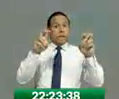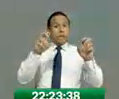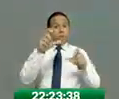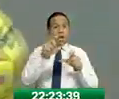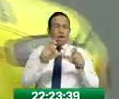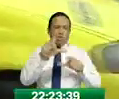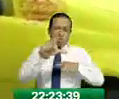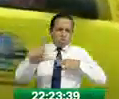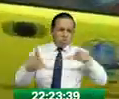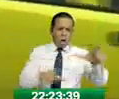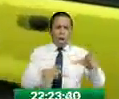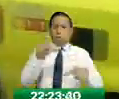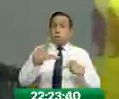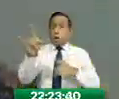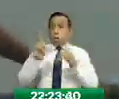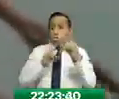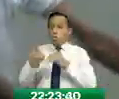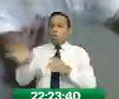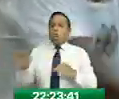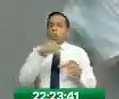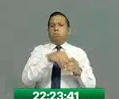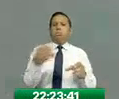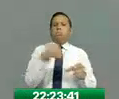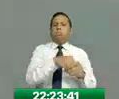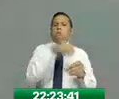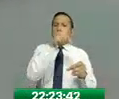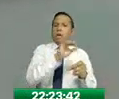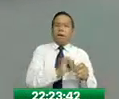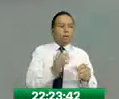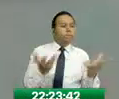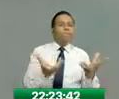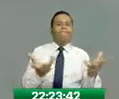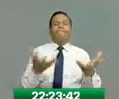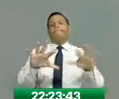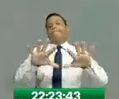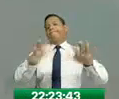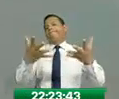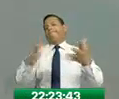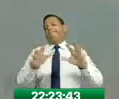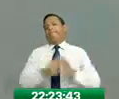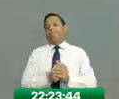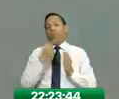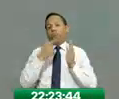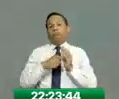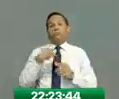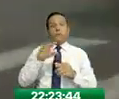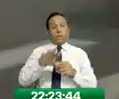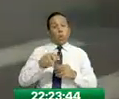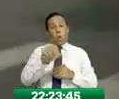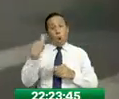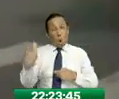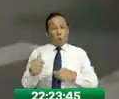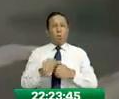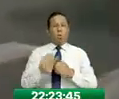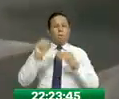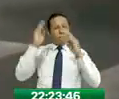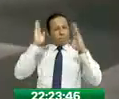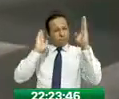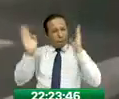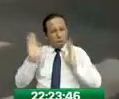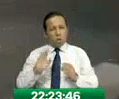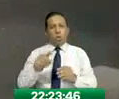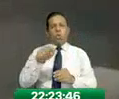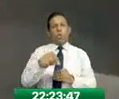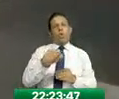Los cantones que sí decidieron el cambio de semáforo a partir del 1 de junio son Babahoyo, Ventanas, Quinsaloma